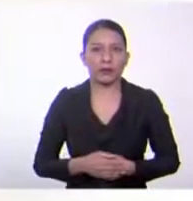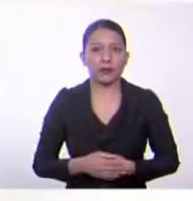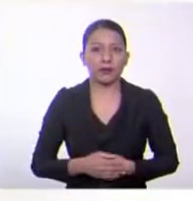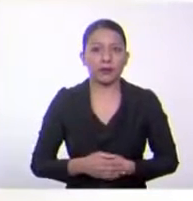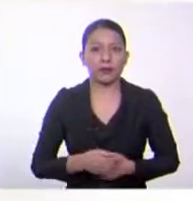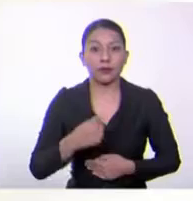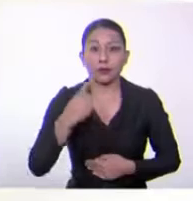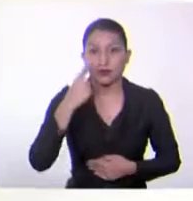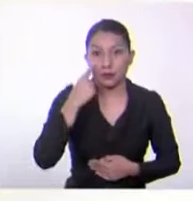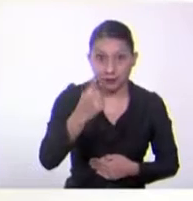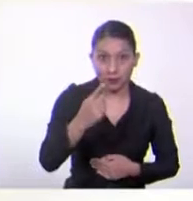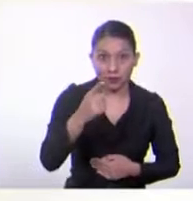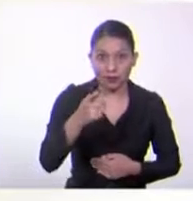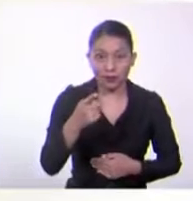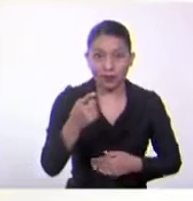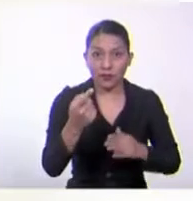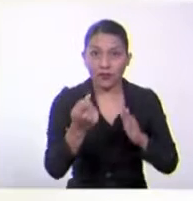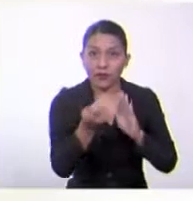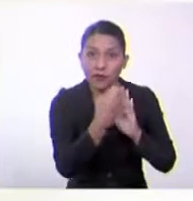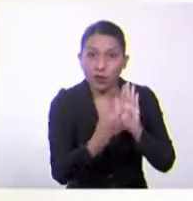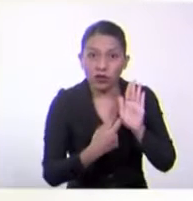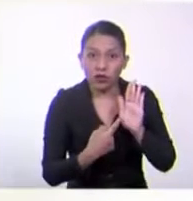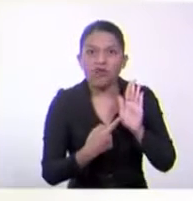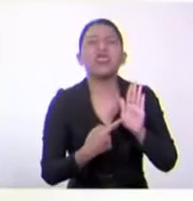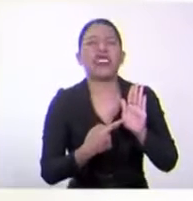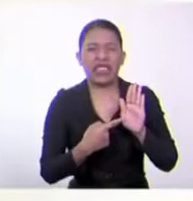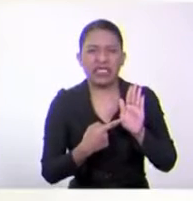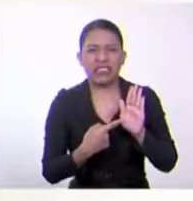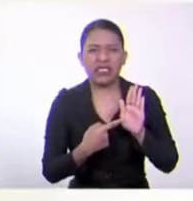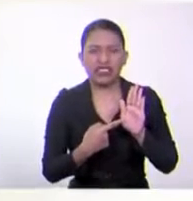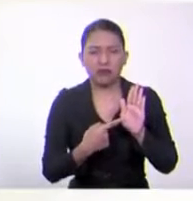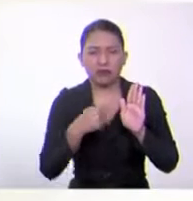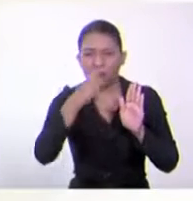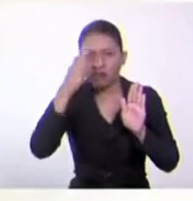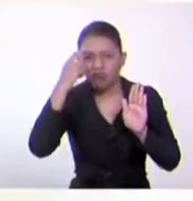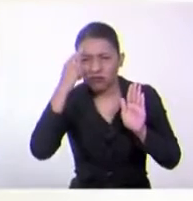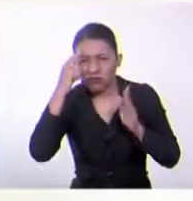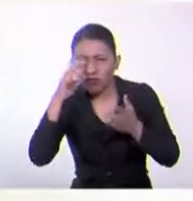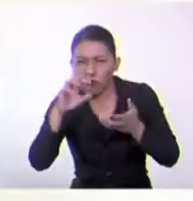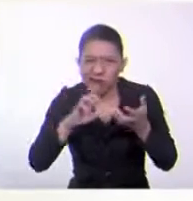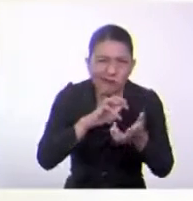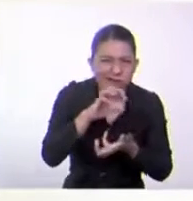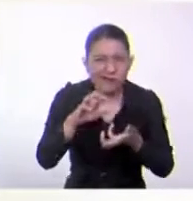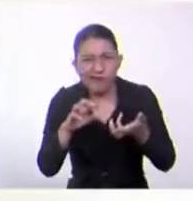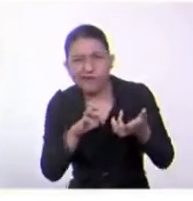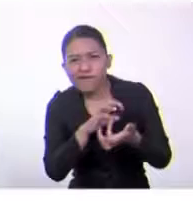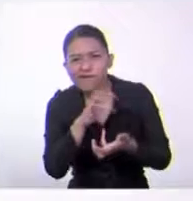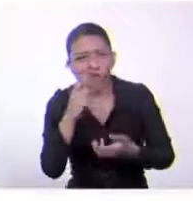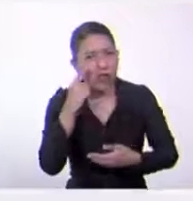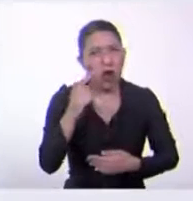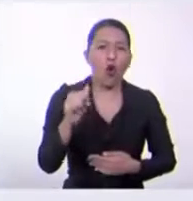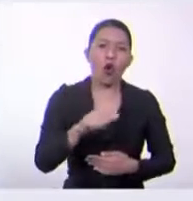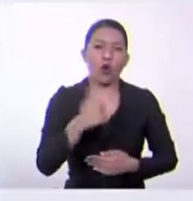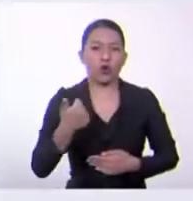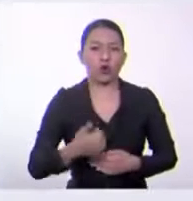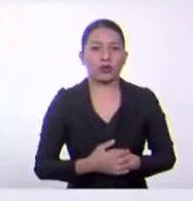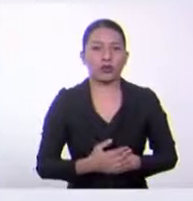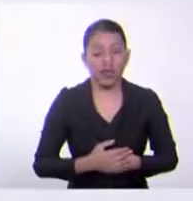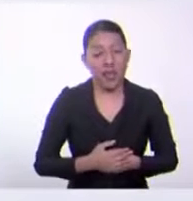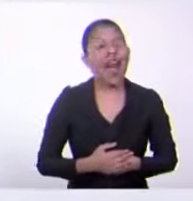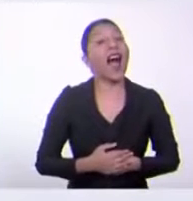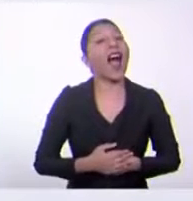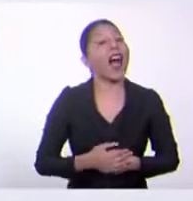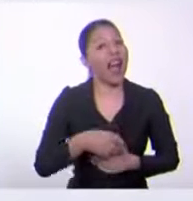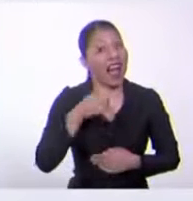Observa esta imagen. ¿Qué será este ser? Tal vez podrías confundirte. Veamos otro.